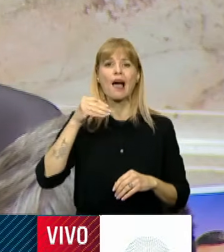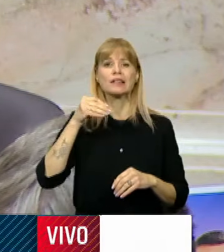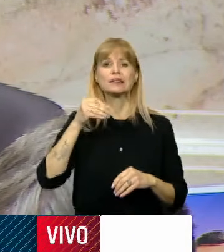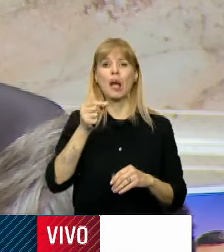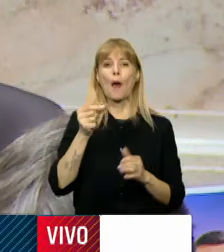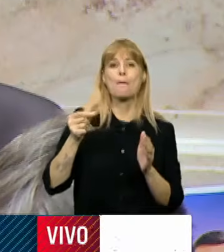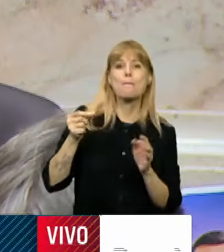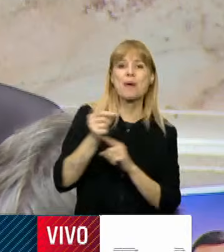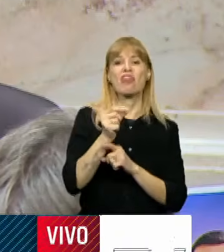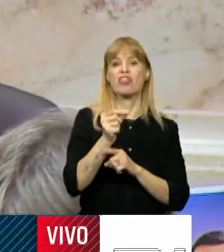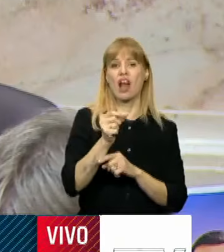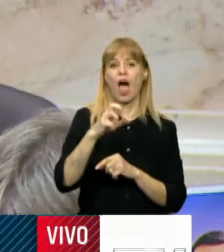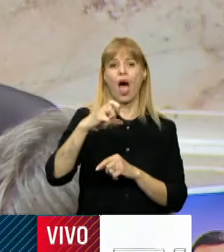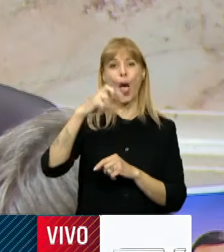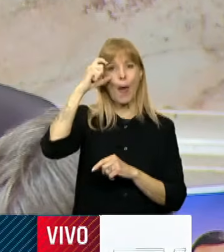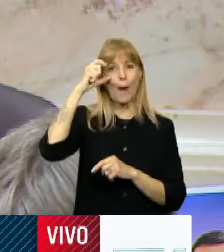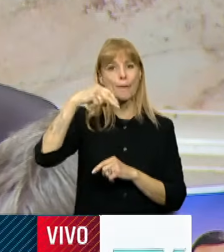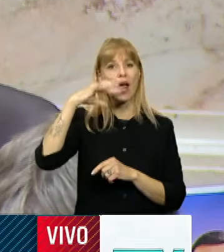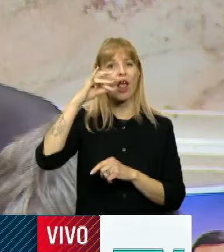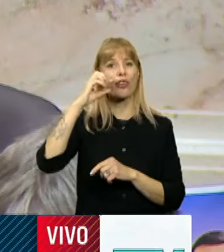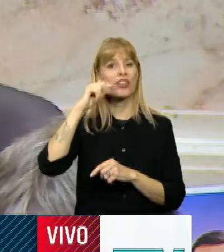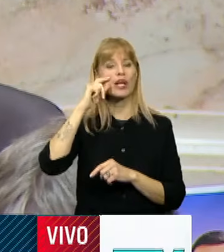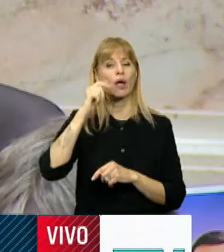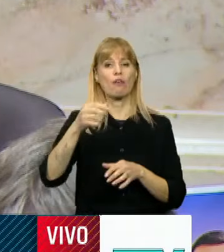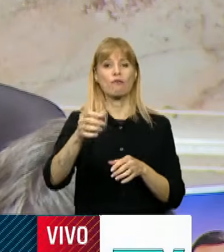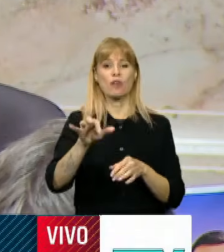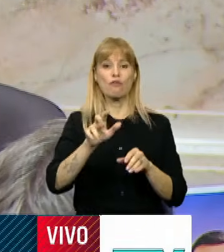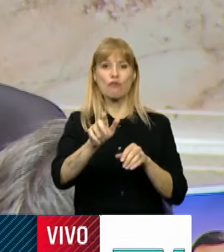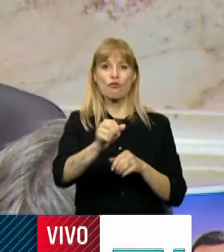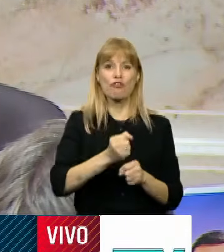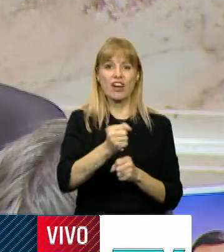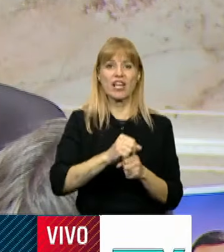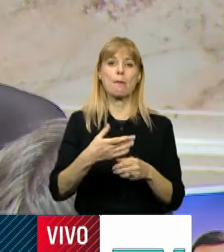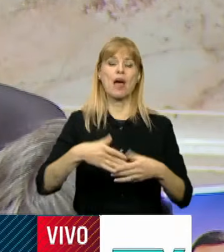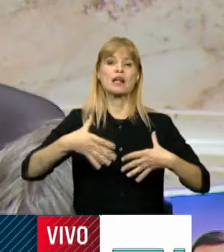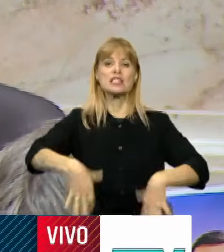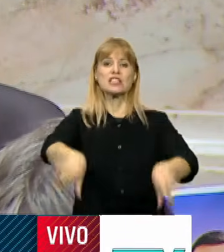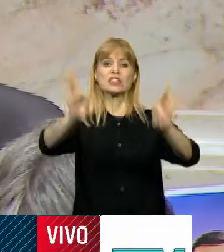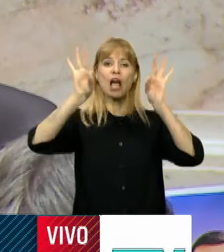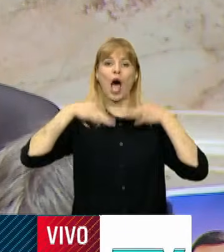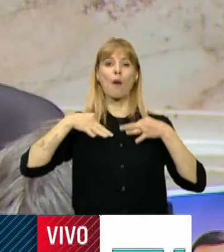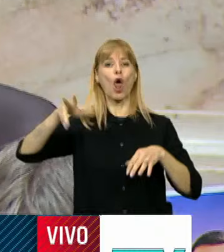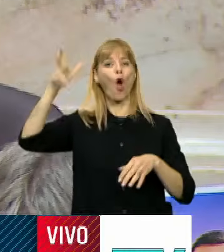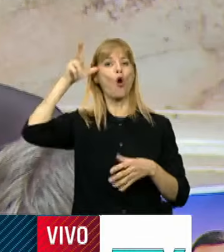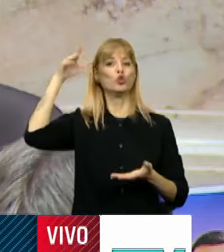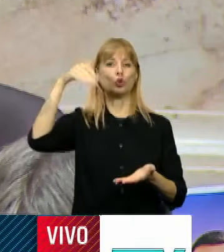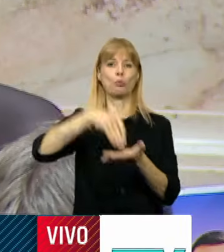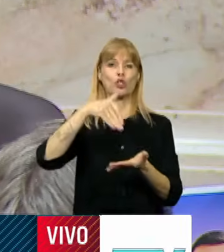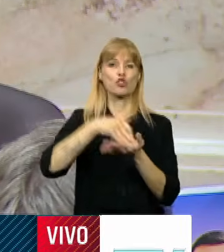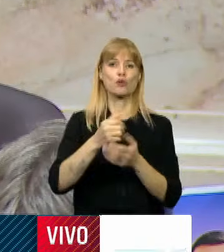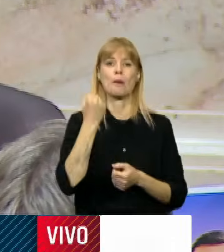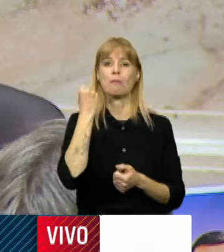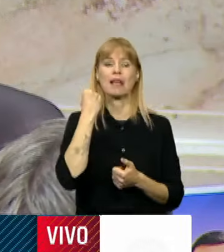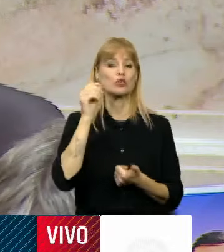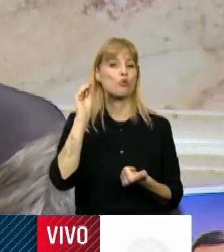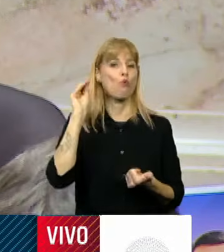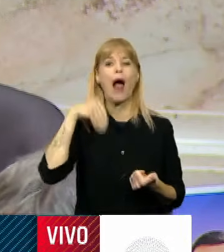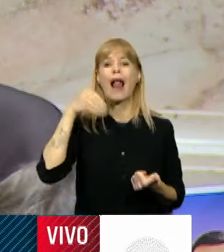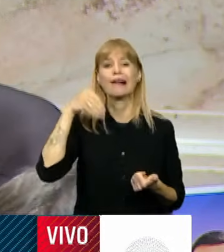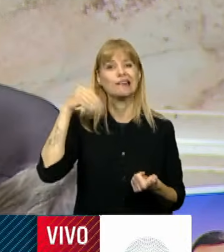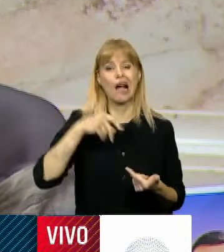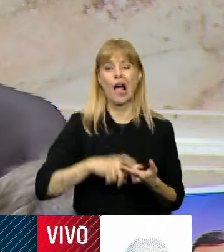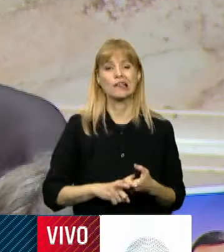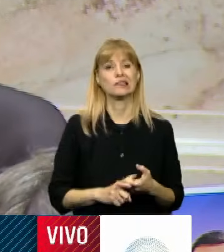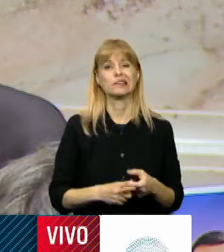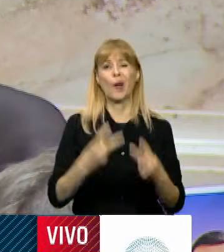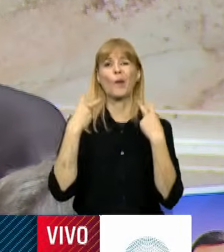pendrive, no alcanzaron los flippers, las sábanas de 8 millones de pesos, parece que no alcanzaron, bueno, todos